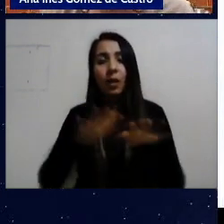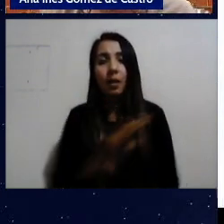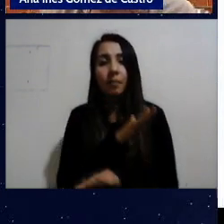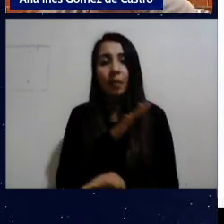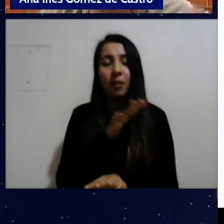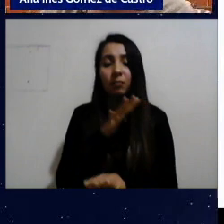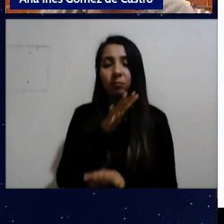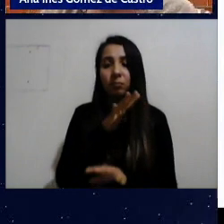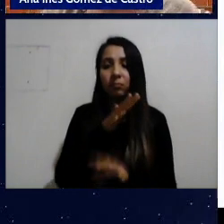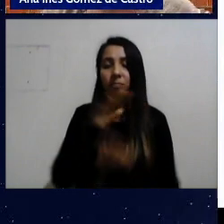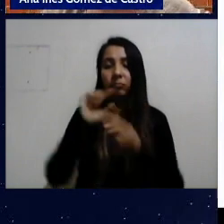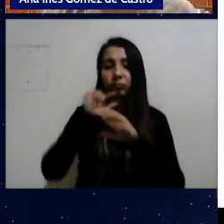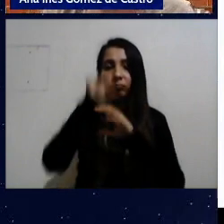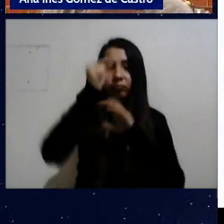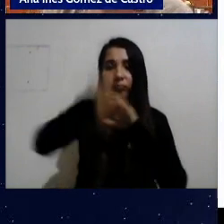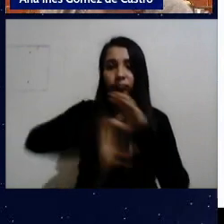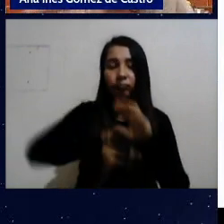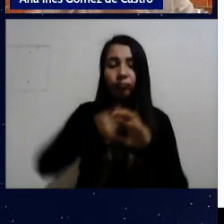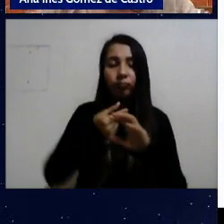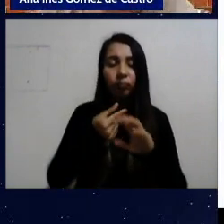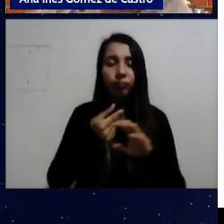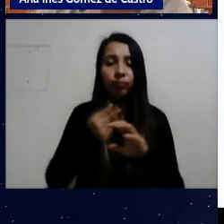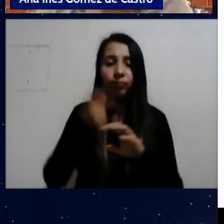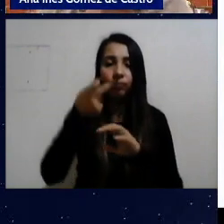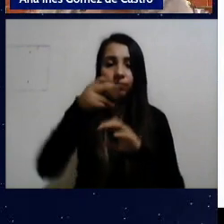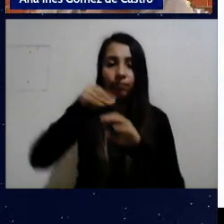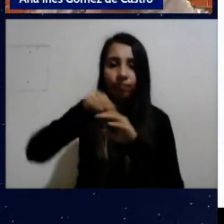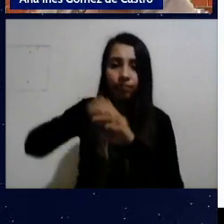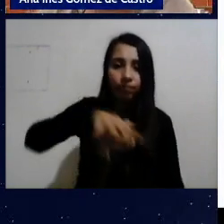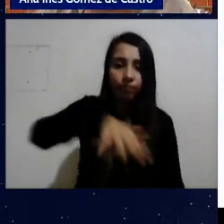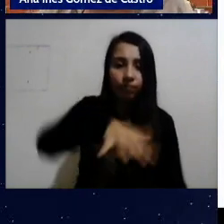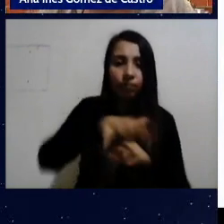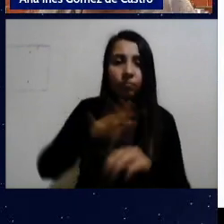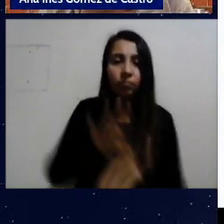las condiciones y la atmósfera en la cual se hace las